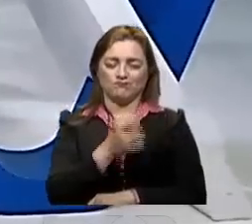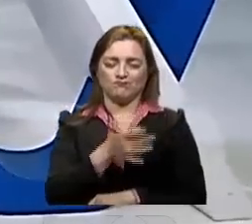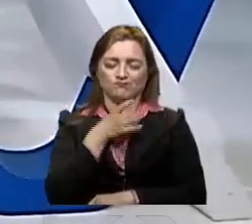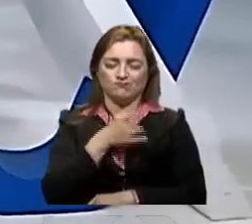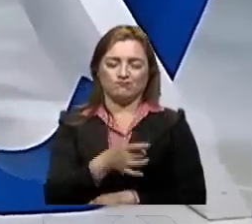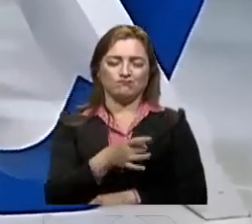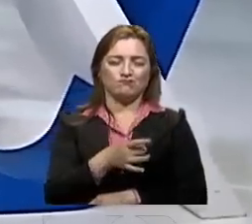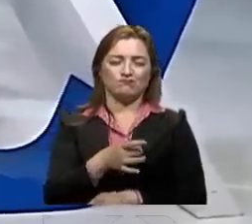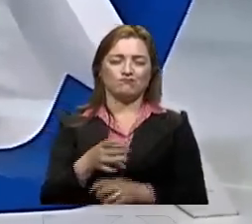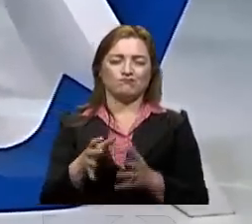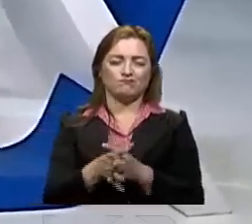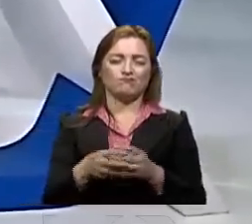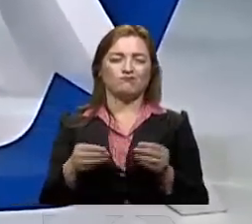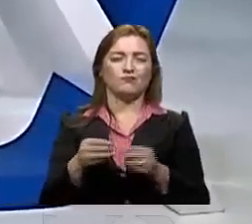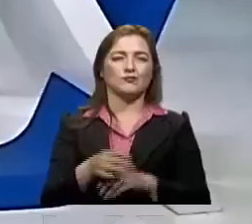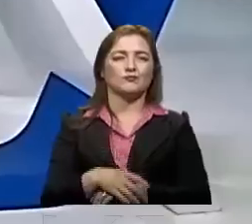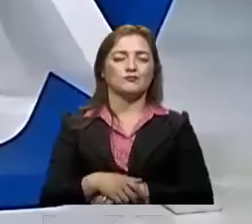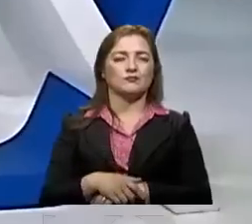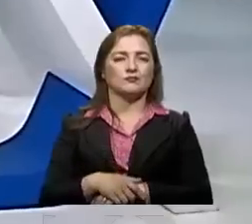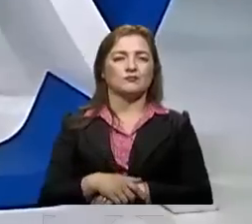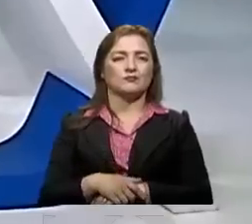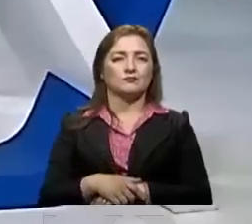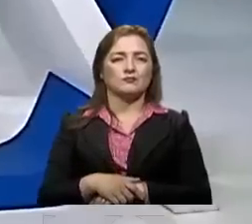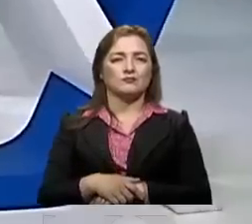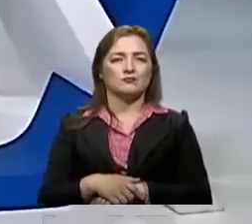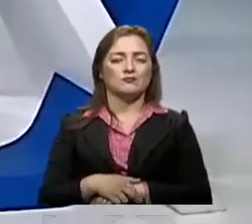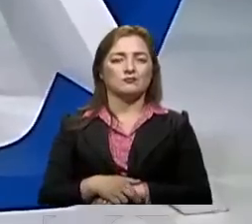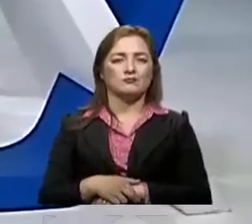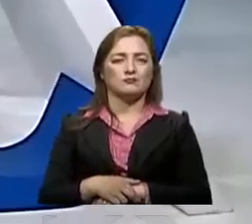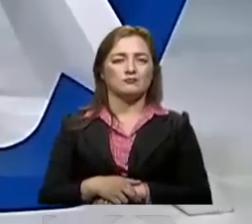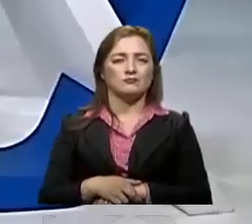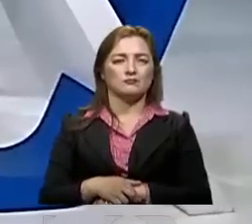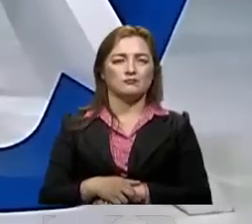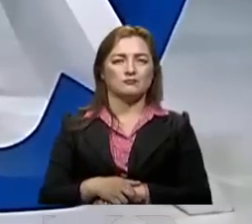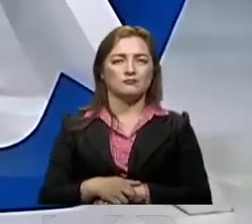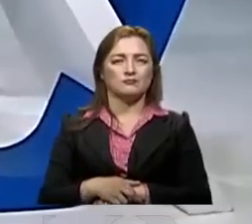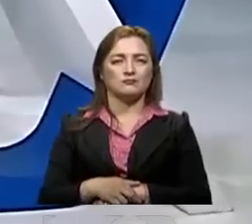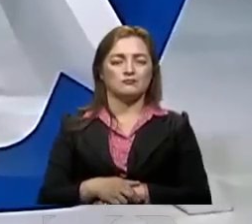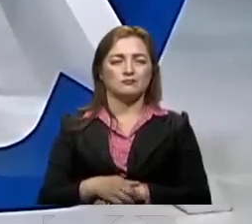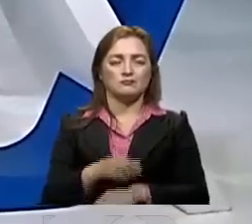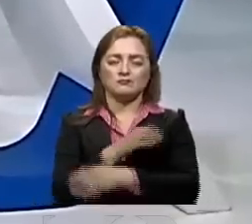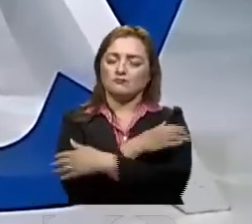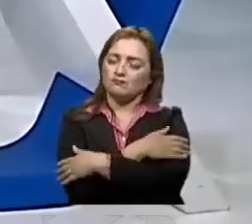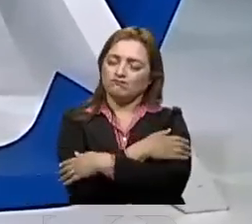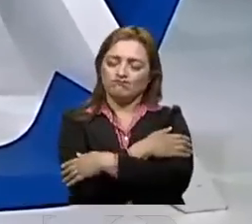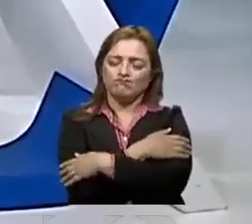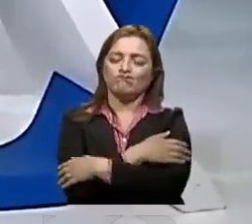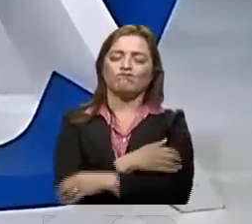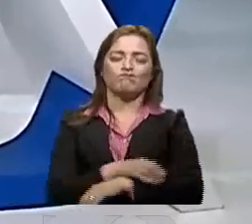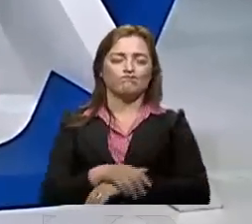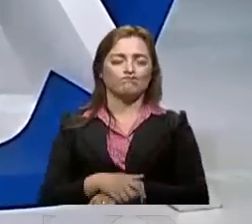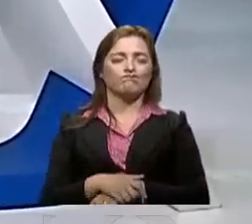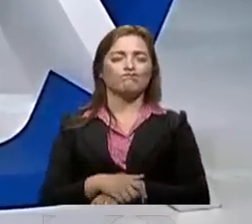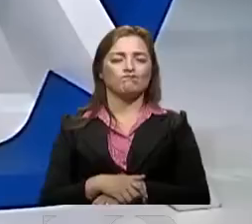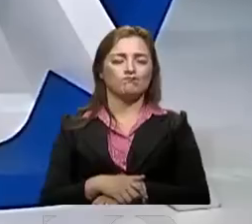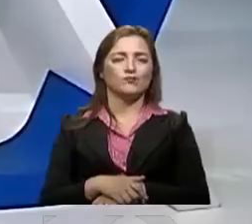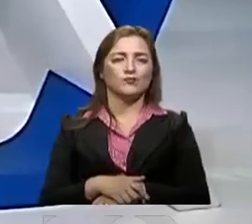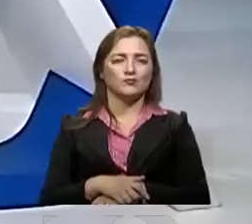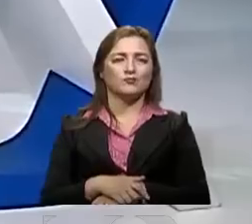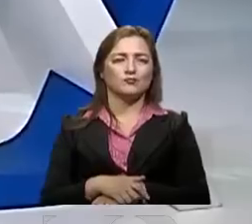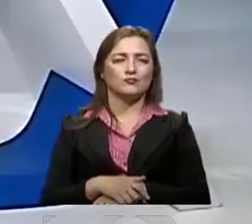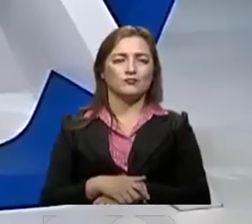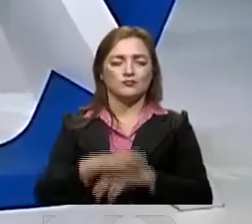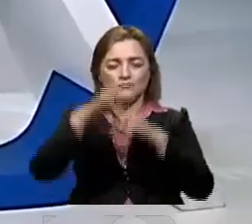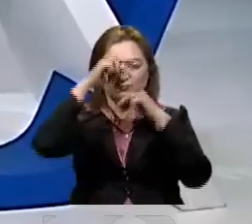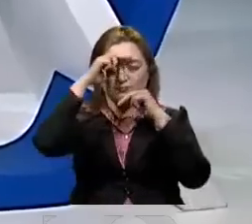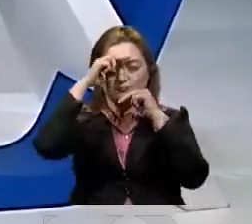hoy está abierta. Así que un abrazo fraterno. Nuestras condolencias desde aquí, de todos los que hacemos el noticiero de la